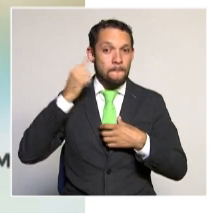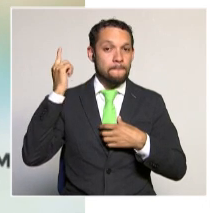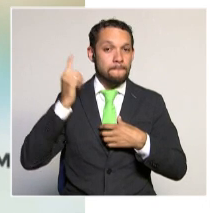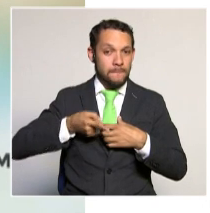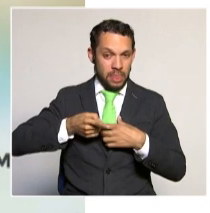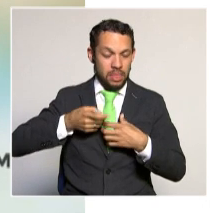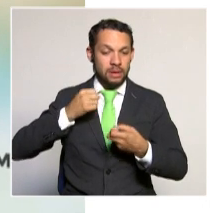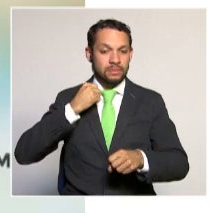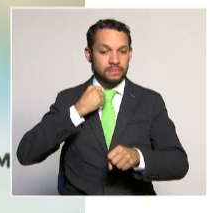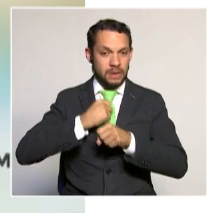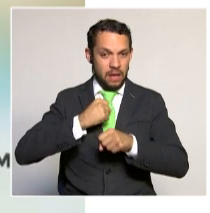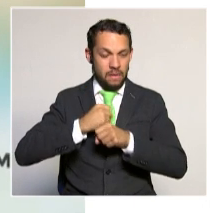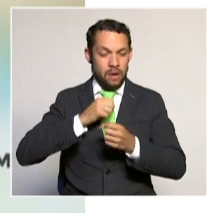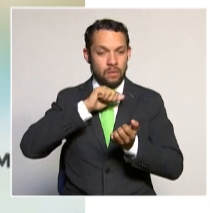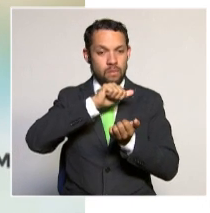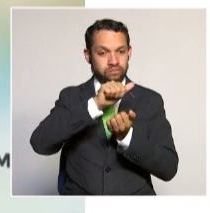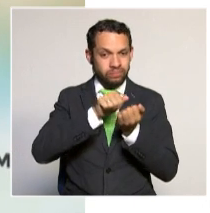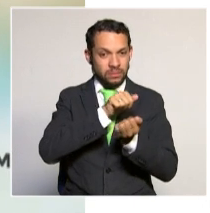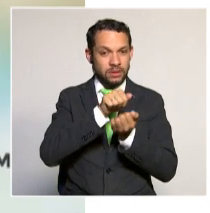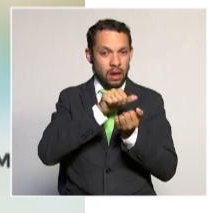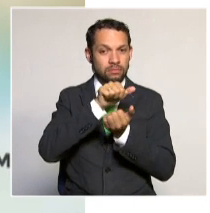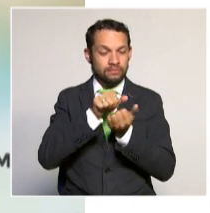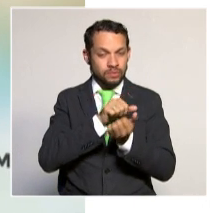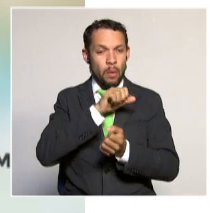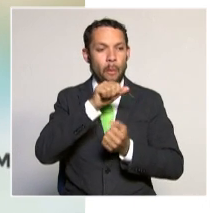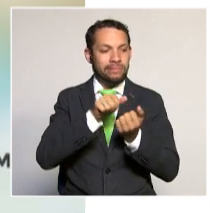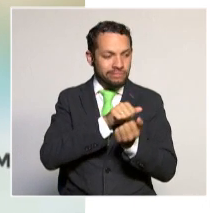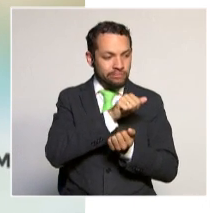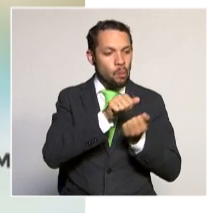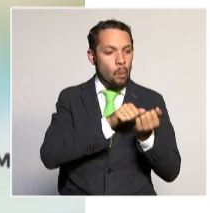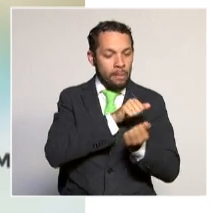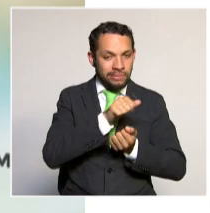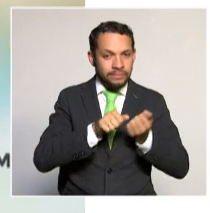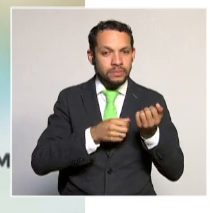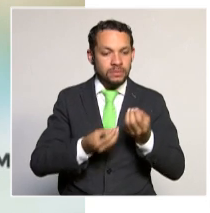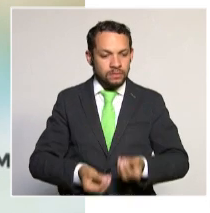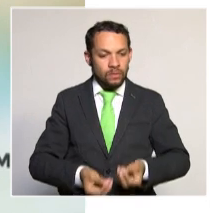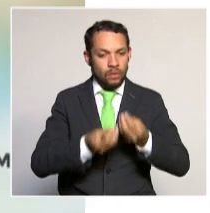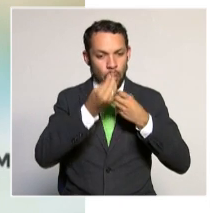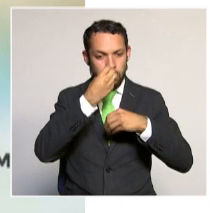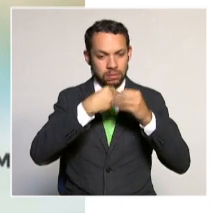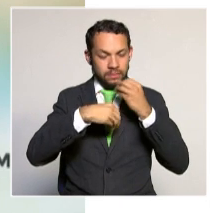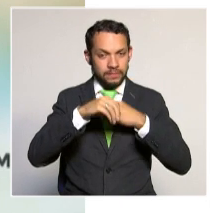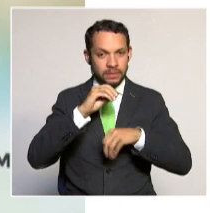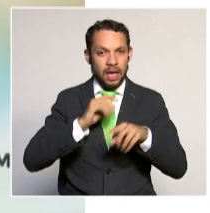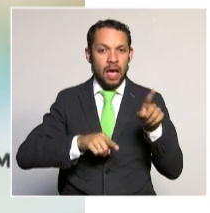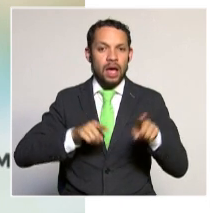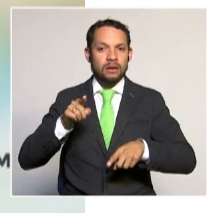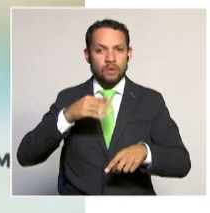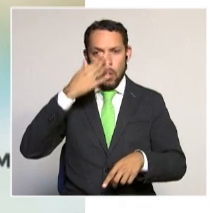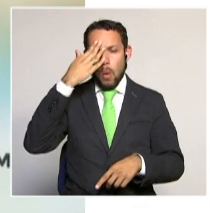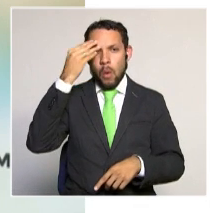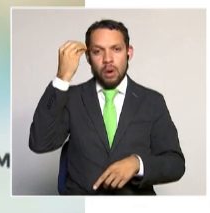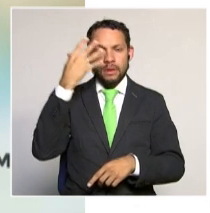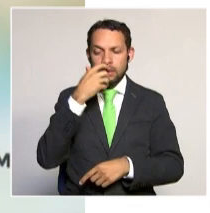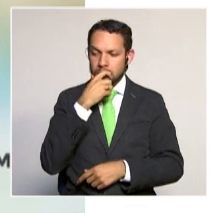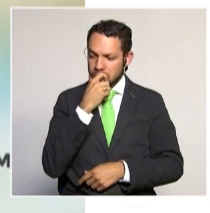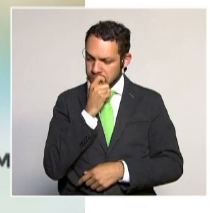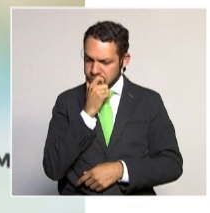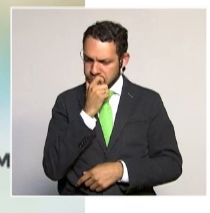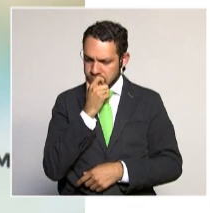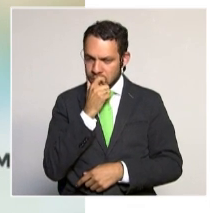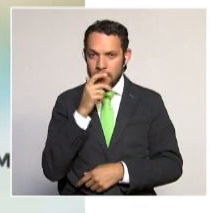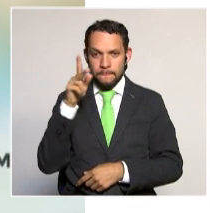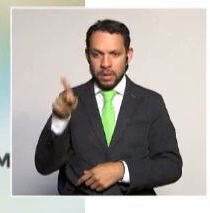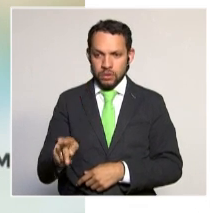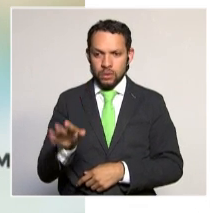dé esa función deglutoria. Es tan severo en estos estados avanzados de Alzheimer que a la persona se le olvida deglutir. Y en estos casos, entonces la